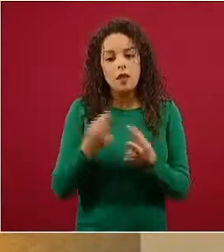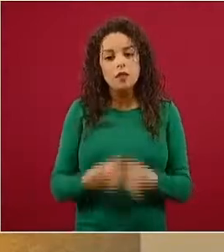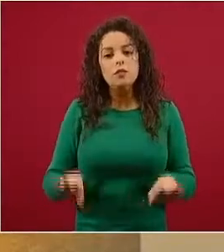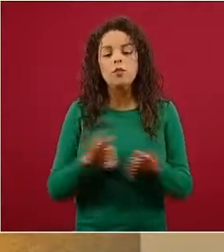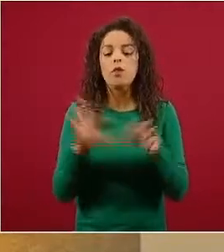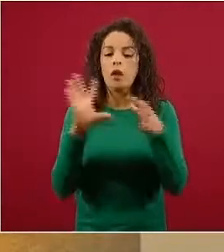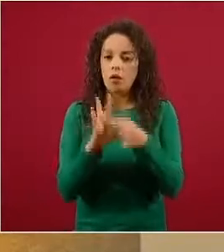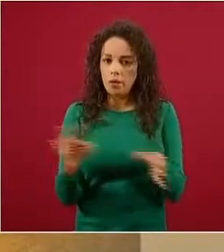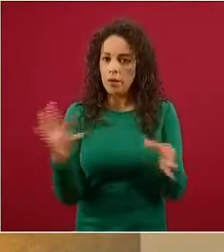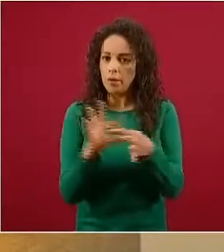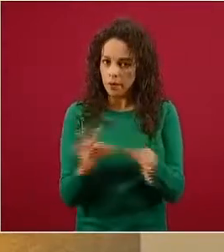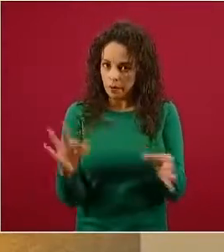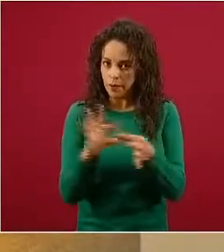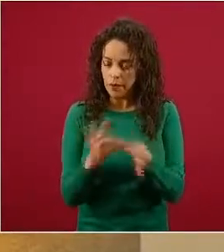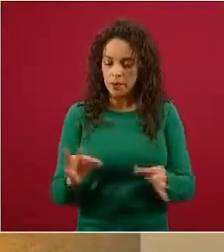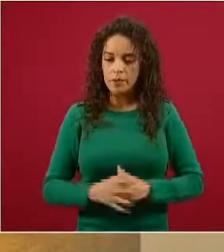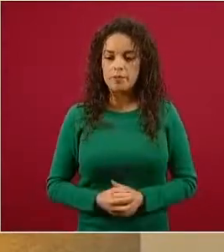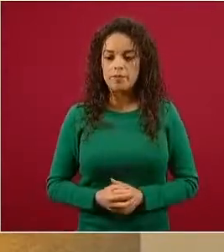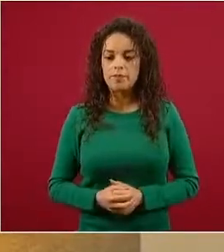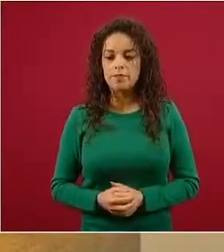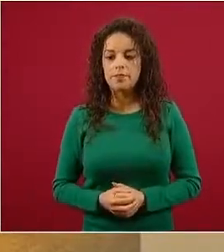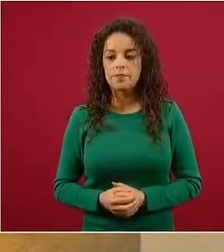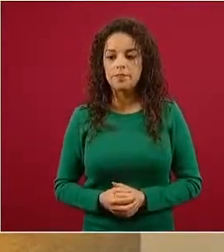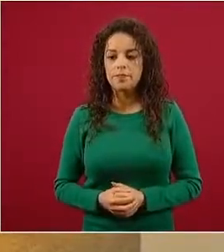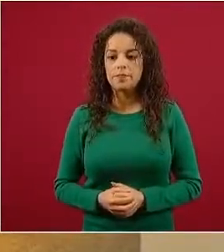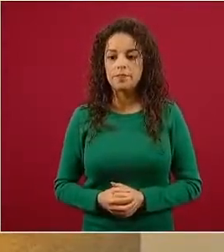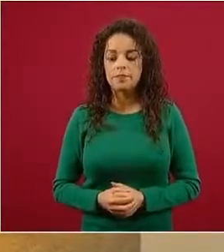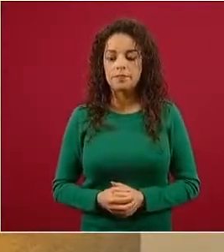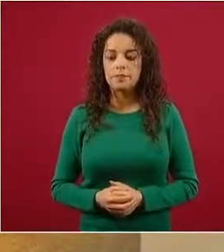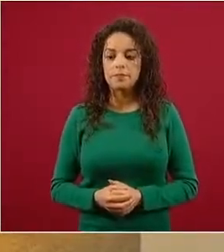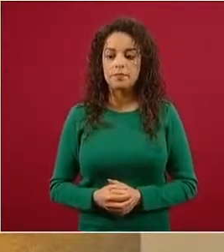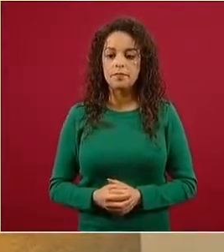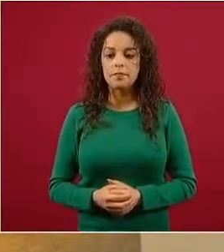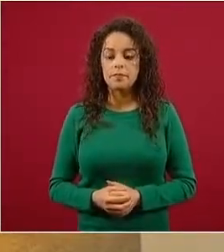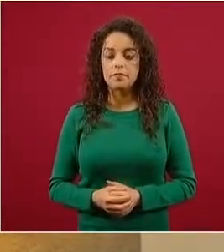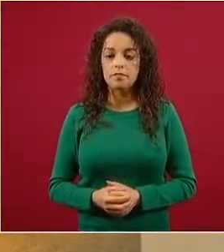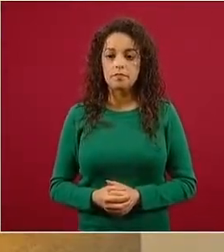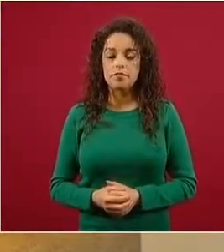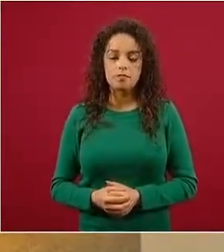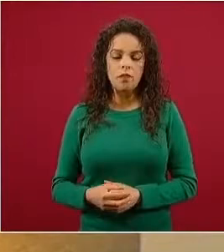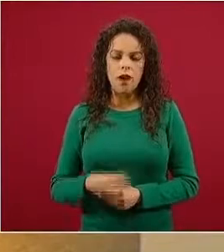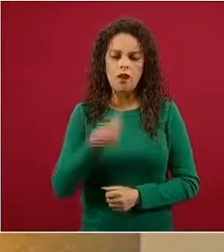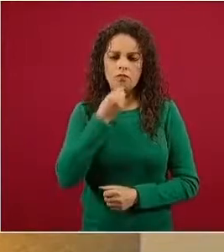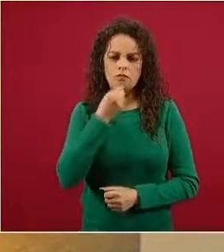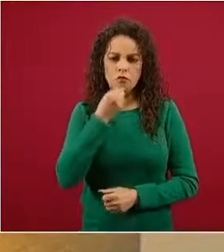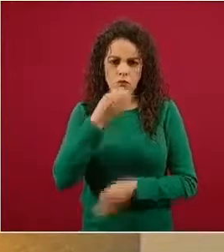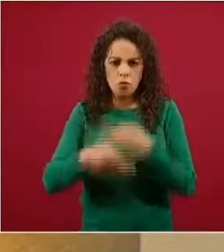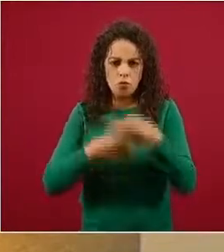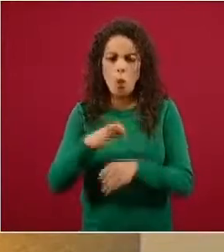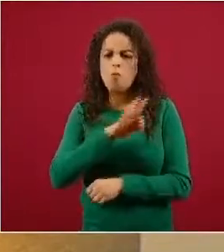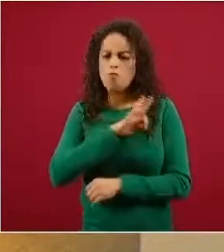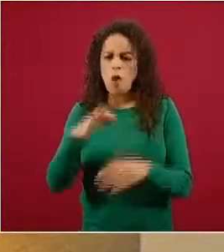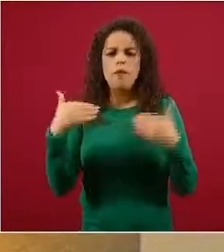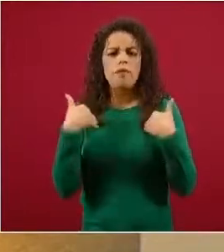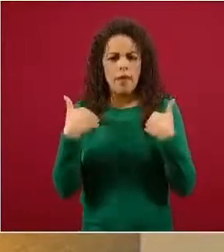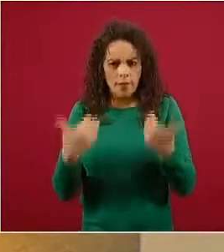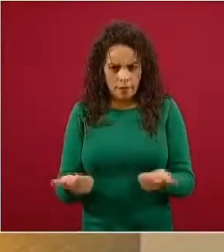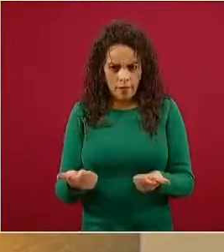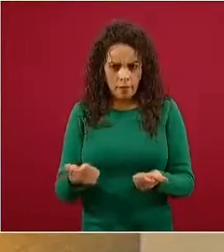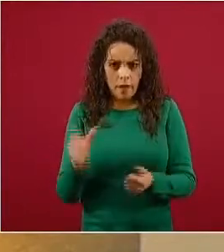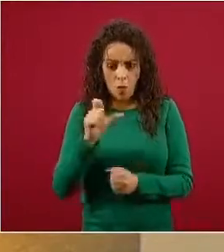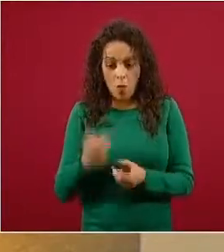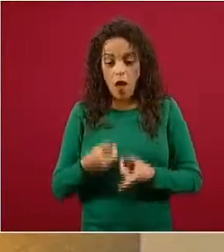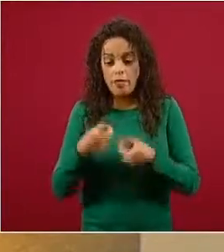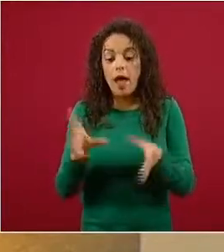escenario diferente, un escenario que va a depender de esta etapa del desarrollo. ¿Cómo podemos esperar la reacción? También va a